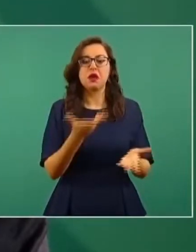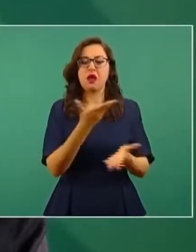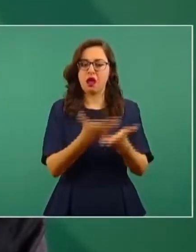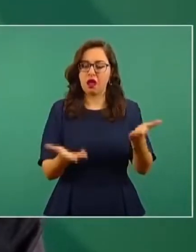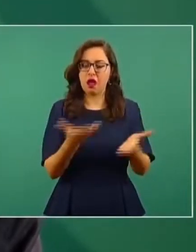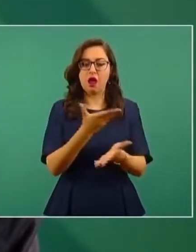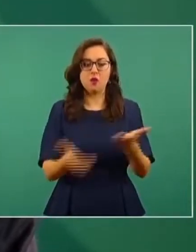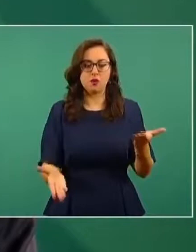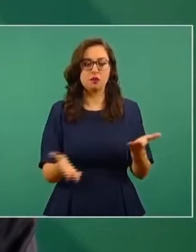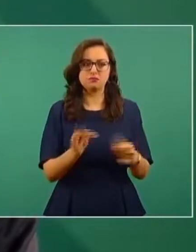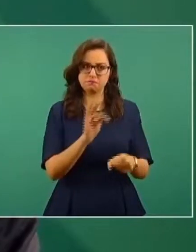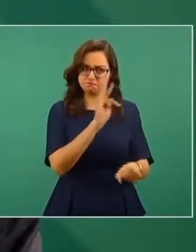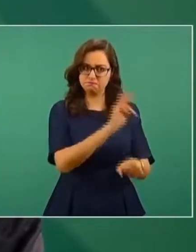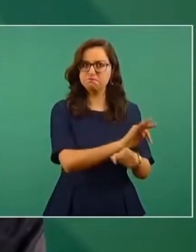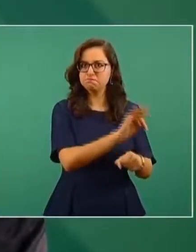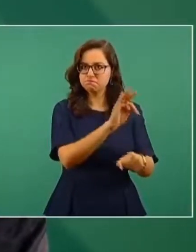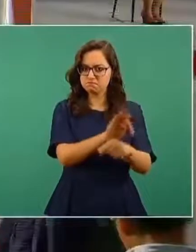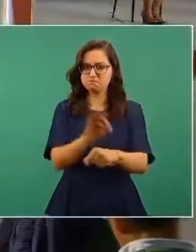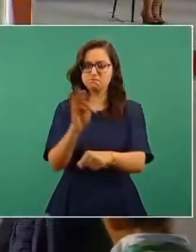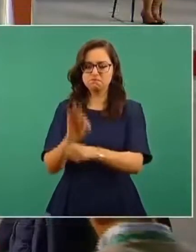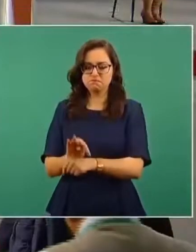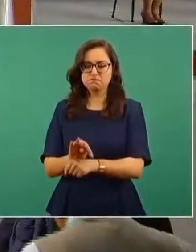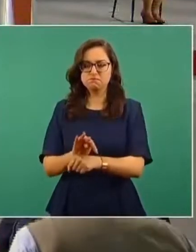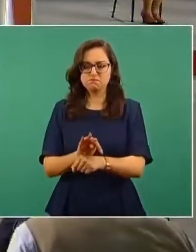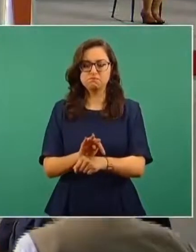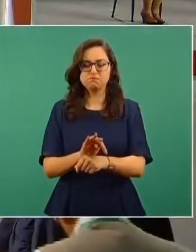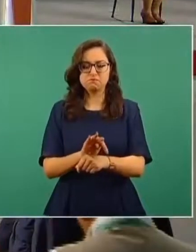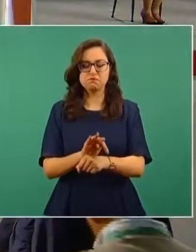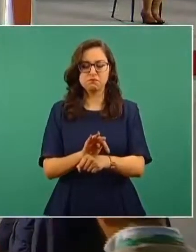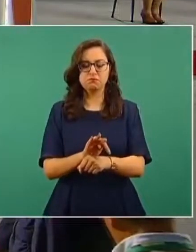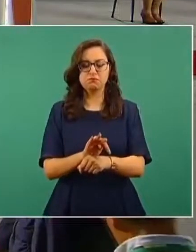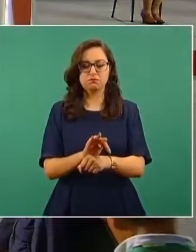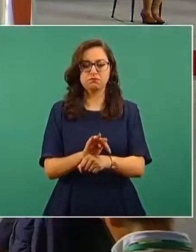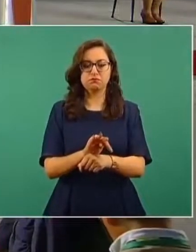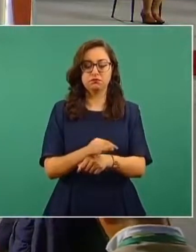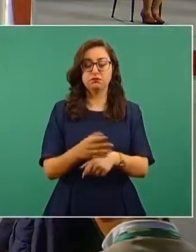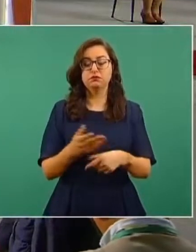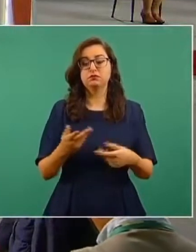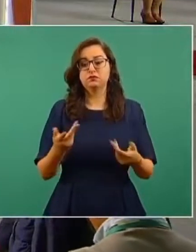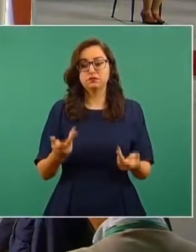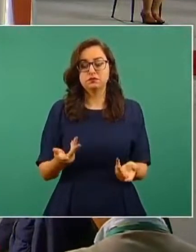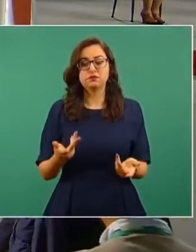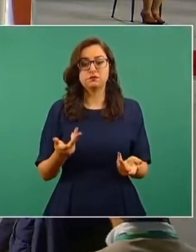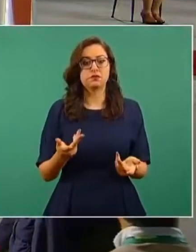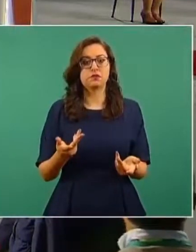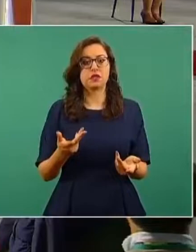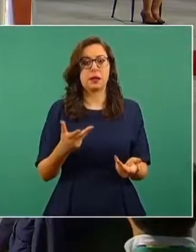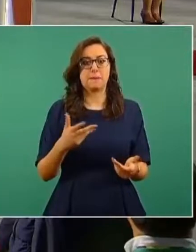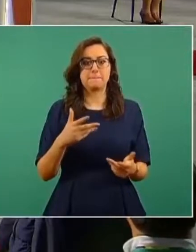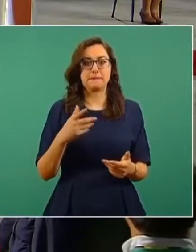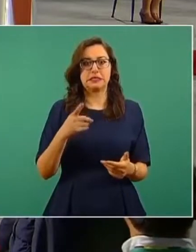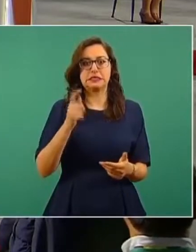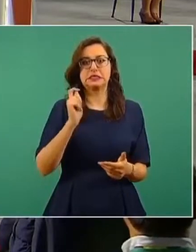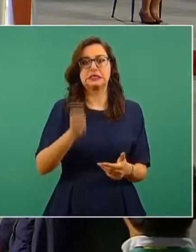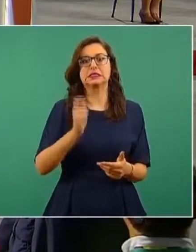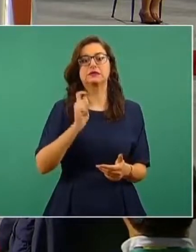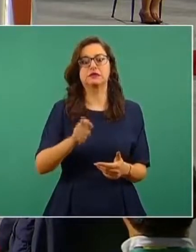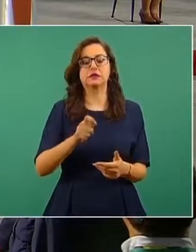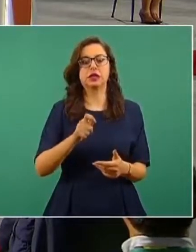esto de la mejor manera, como se está presentando en el papel que es una